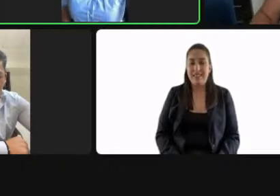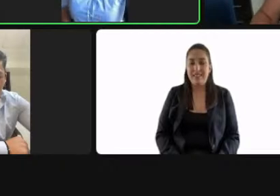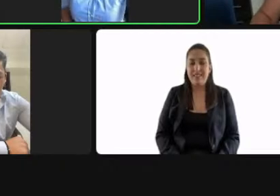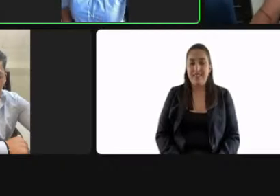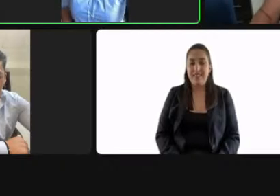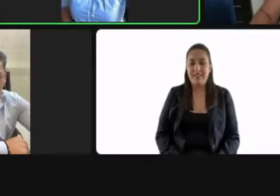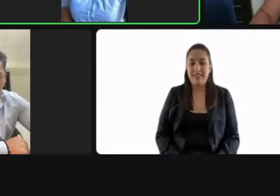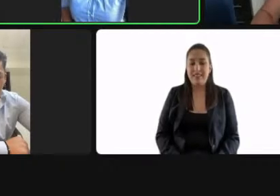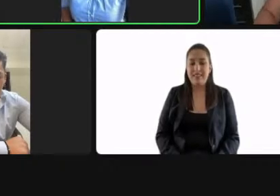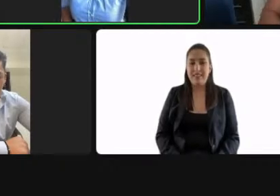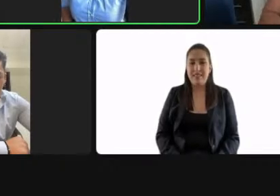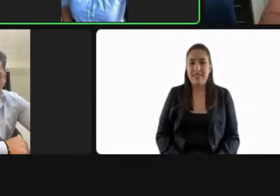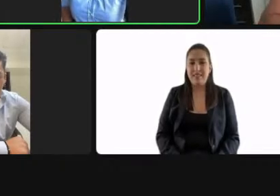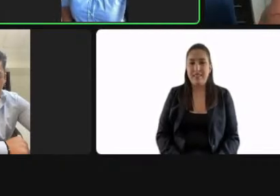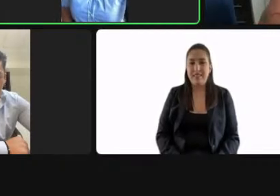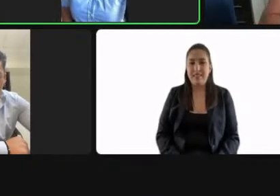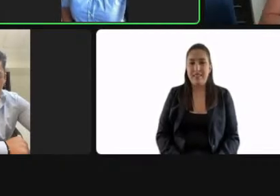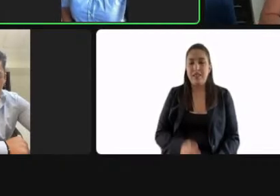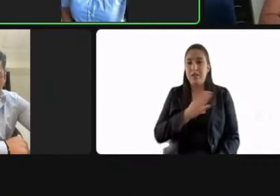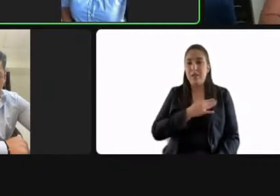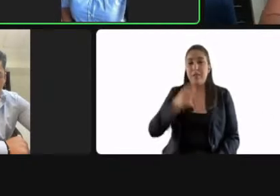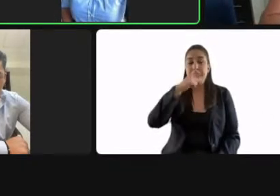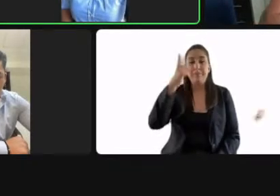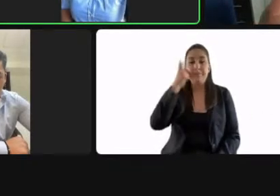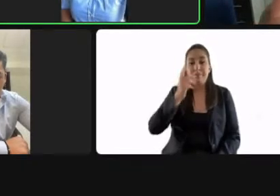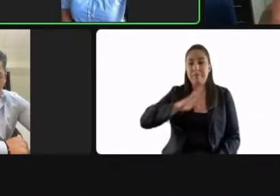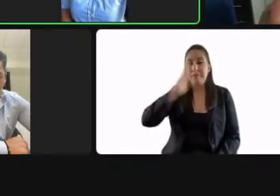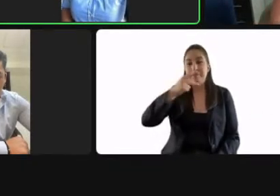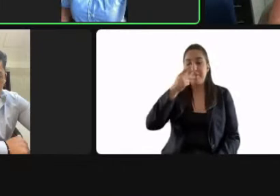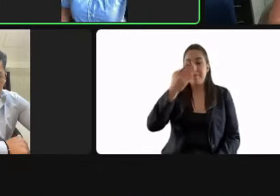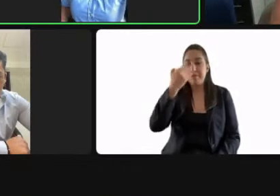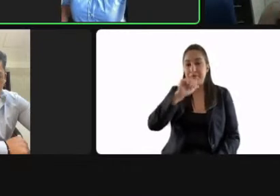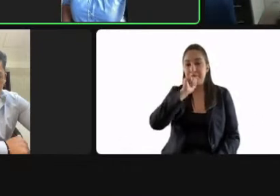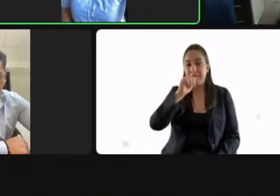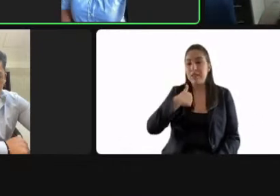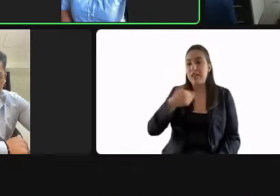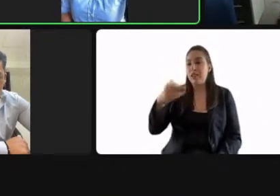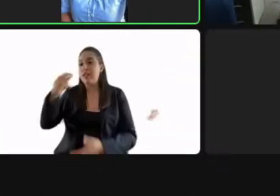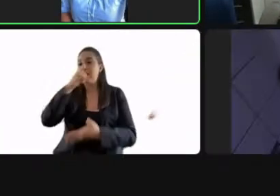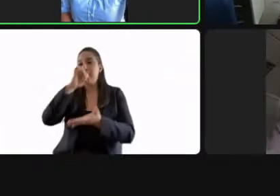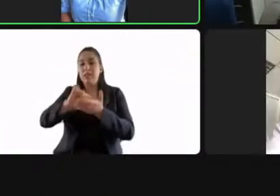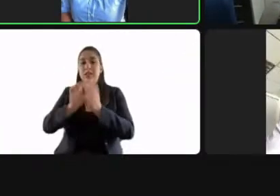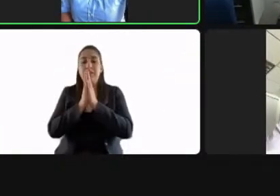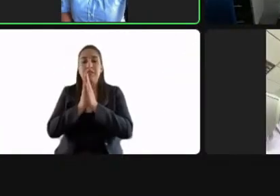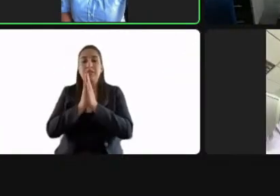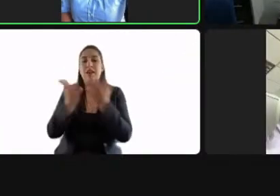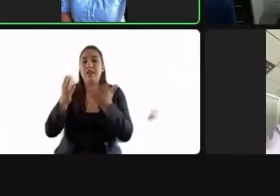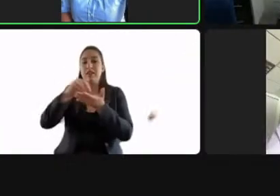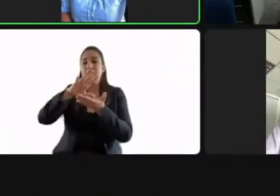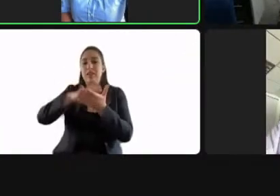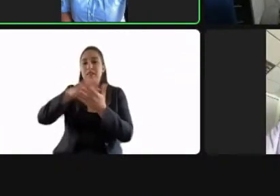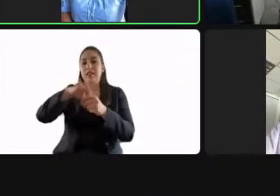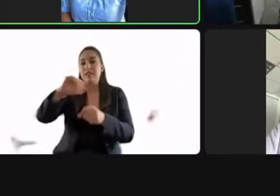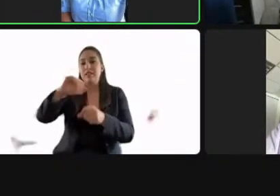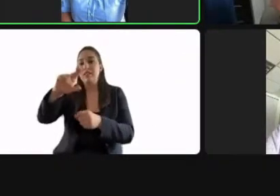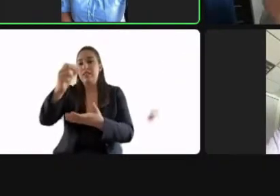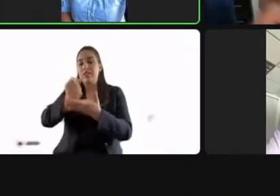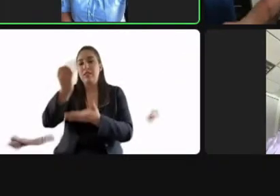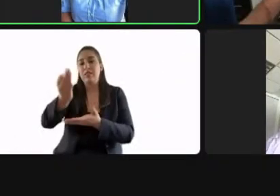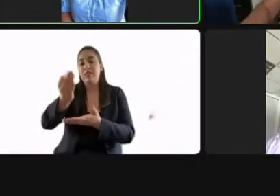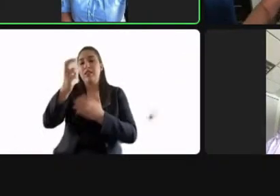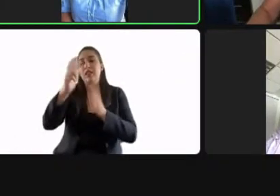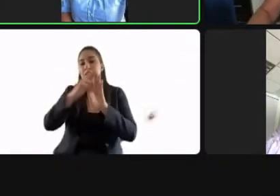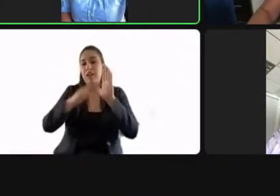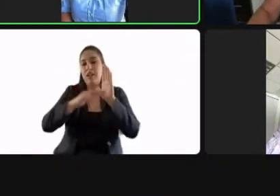Por lo mismo, dado que nadie ha solicitado el uso de la voz, se solicita a la secretaria de consulta en votación económica si es de aprobarse la convocatoria y bases